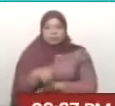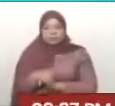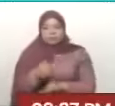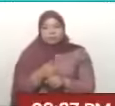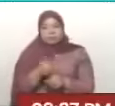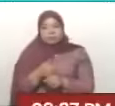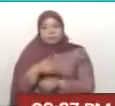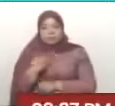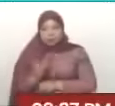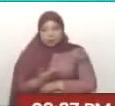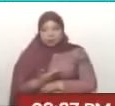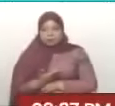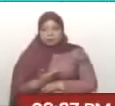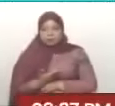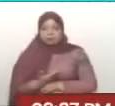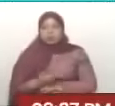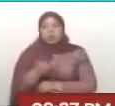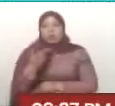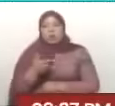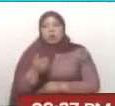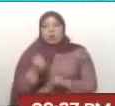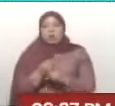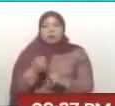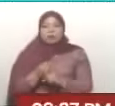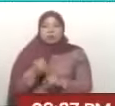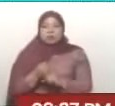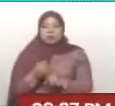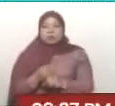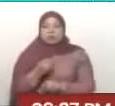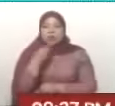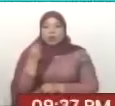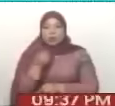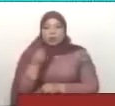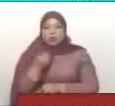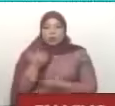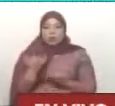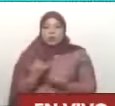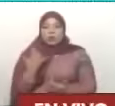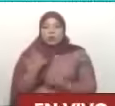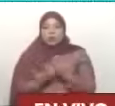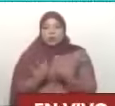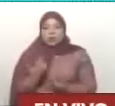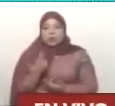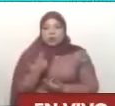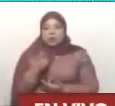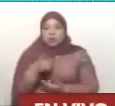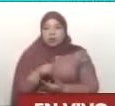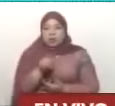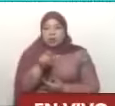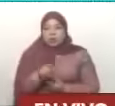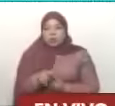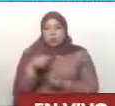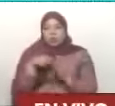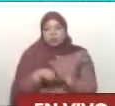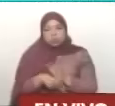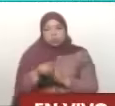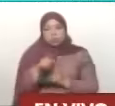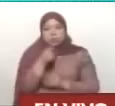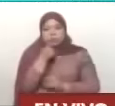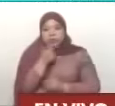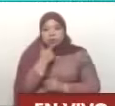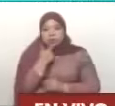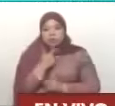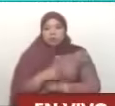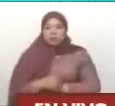que pudimos declarar esa importante obra como una zona juventud y que ahora esa zona juventud van a llegar a lo profundo de la